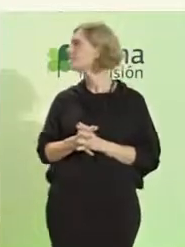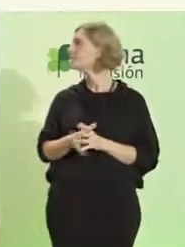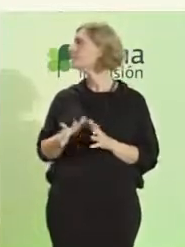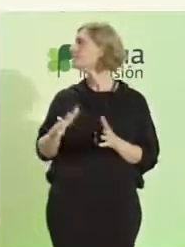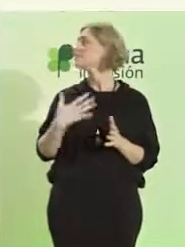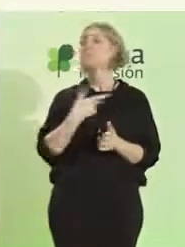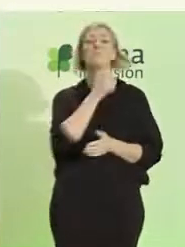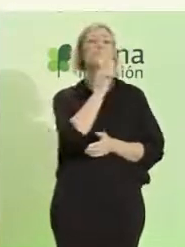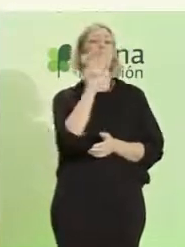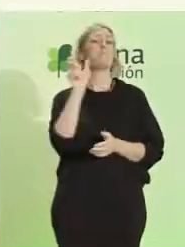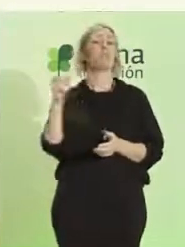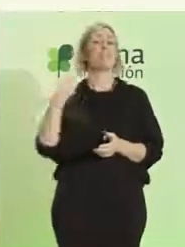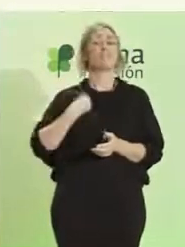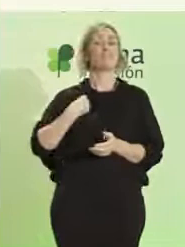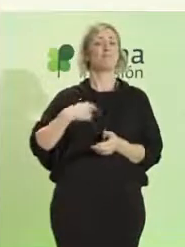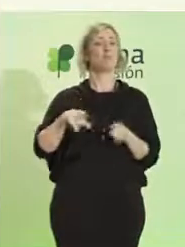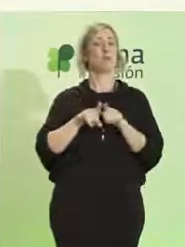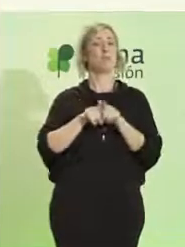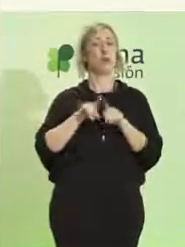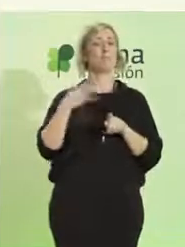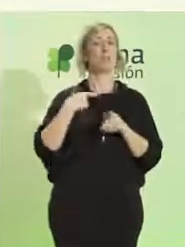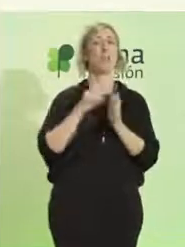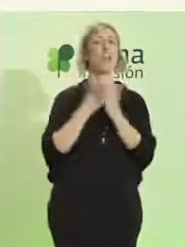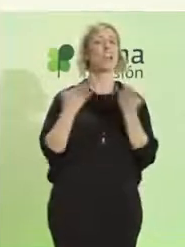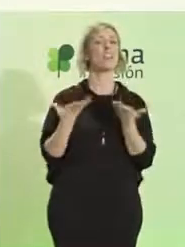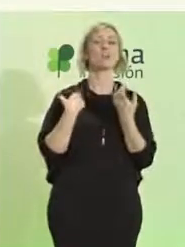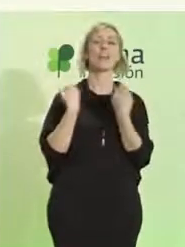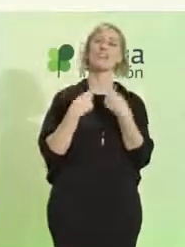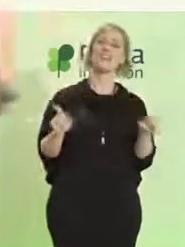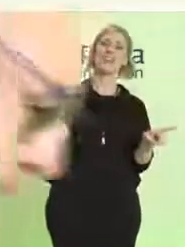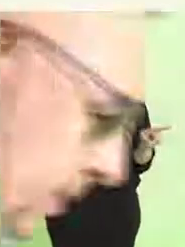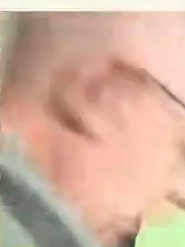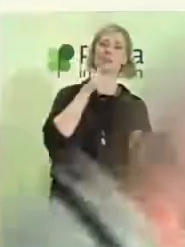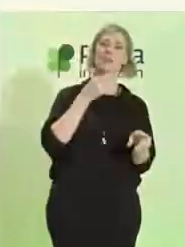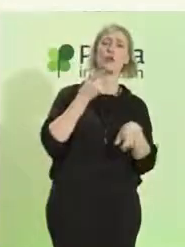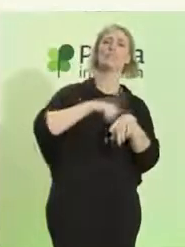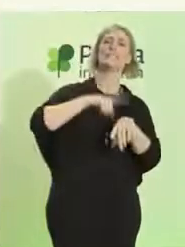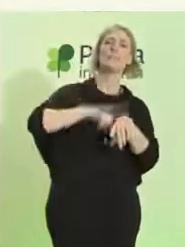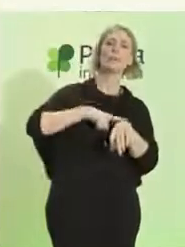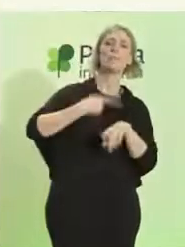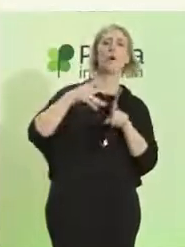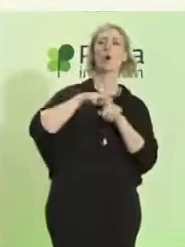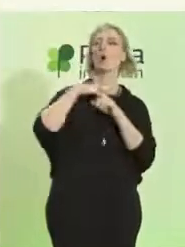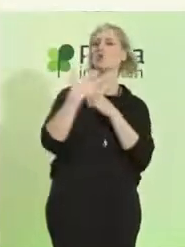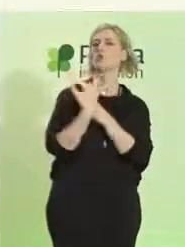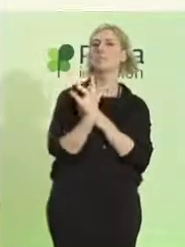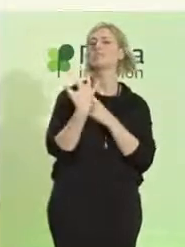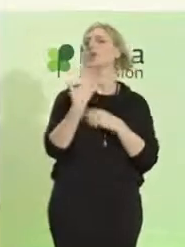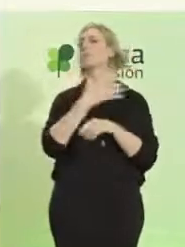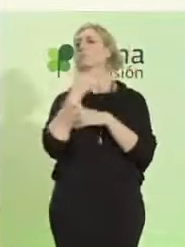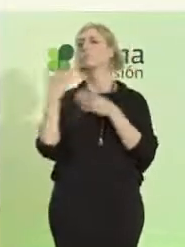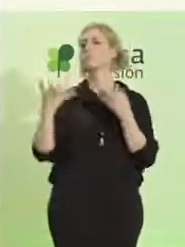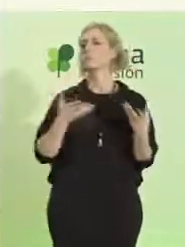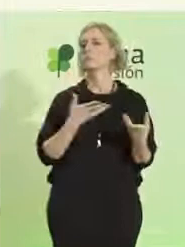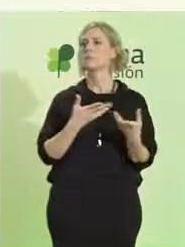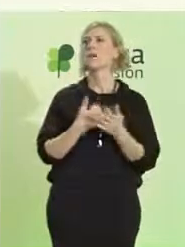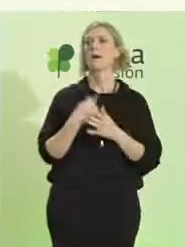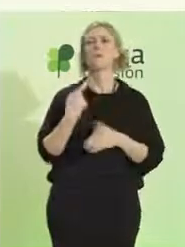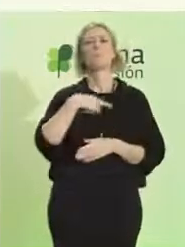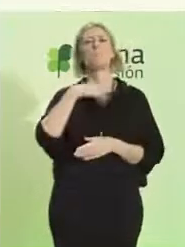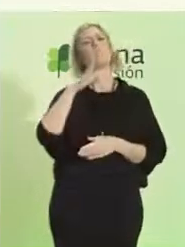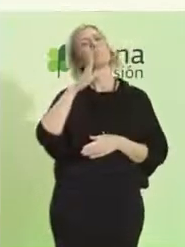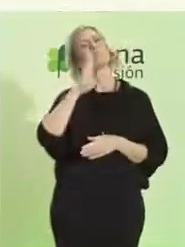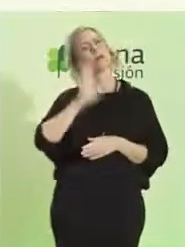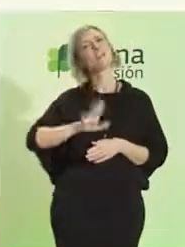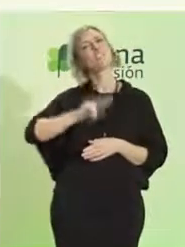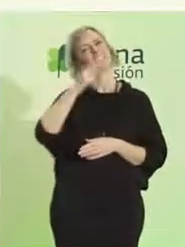mismo tiempo, la obra sería diferente por el tiempo, por el contexto, etc. Esto nos lleva a un pensamiento que a mí me parece como interesante a la hora de hablar de comunicación